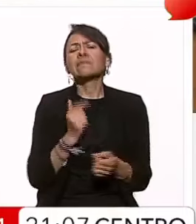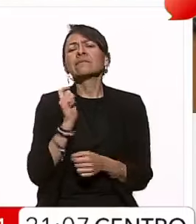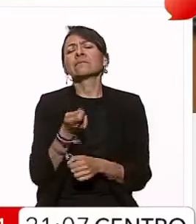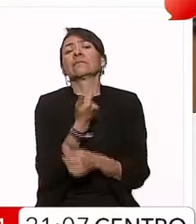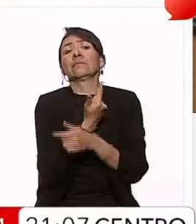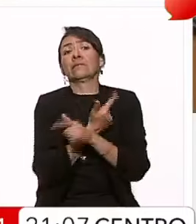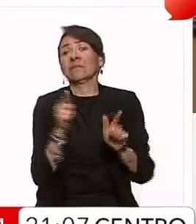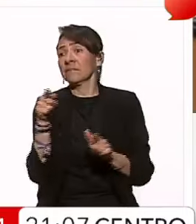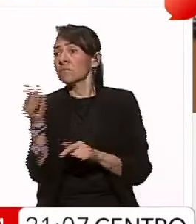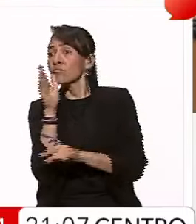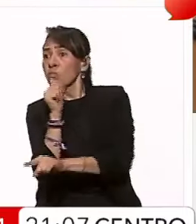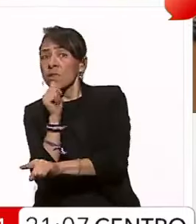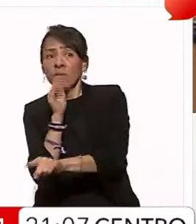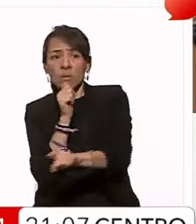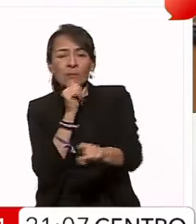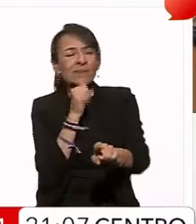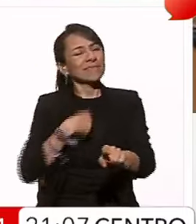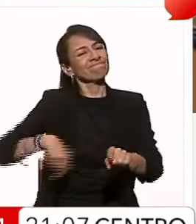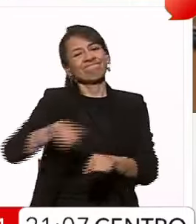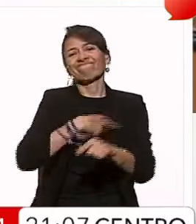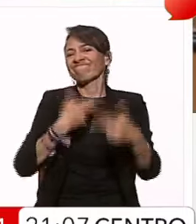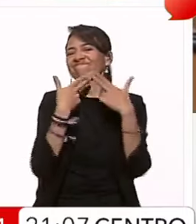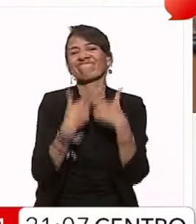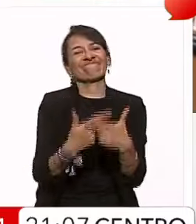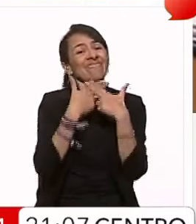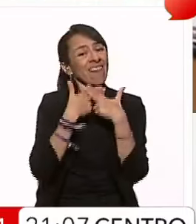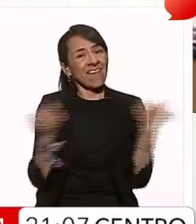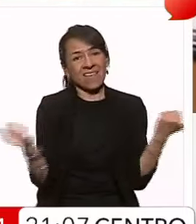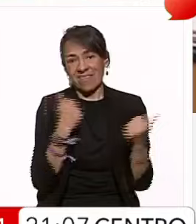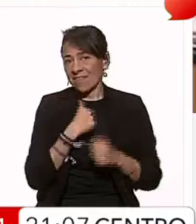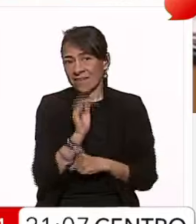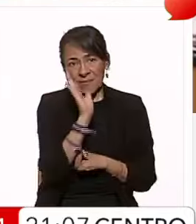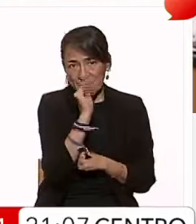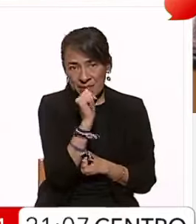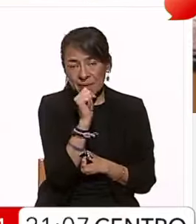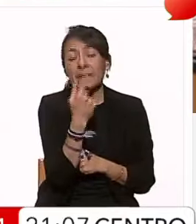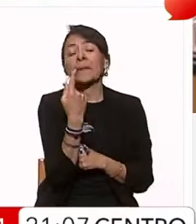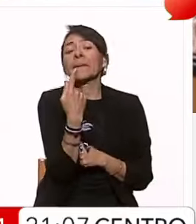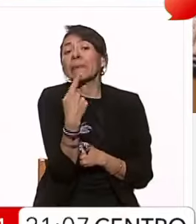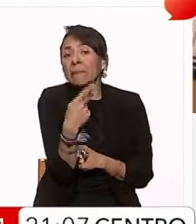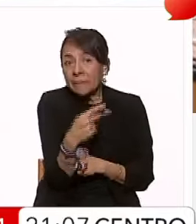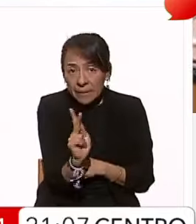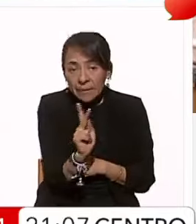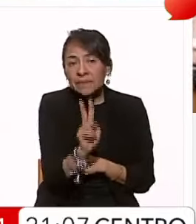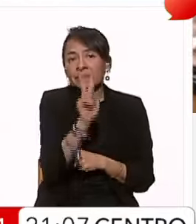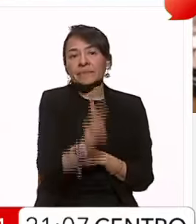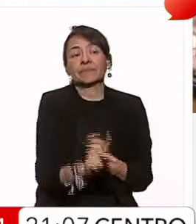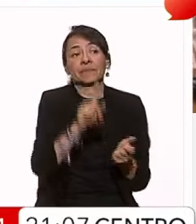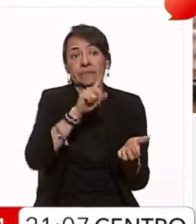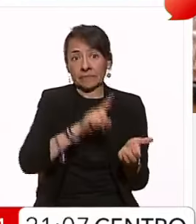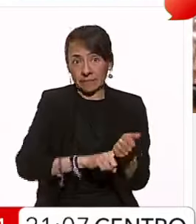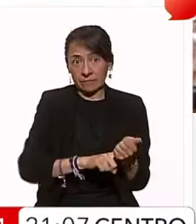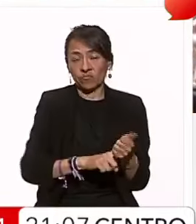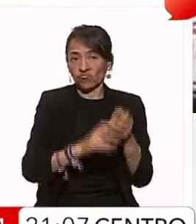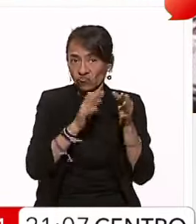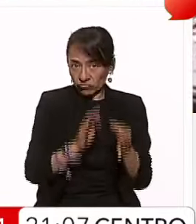ninguna persona pero en una sociedad en un estado